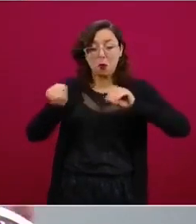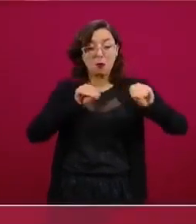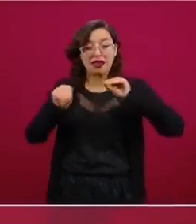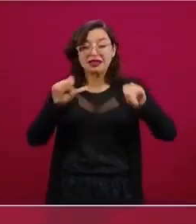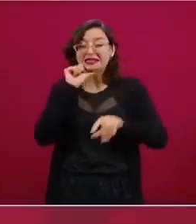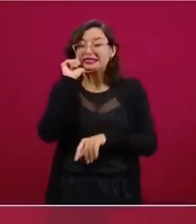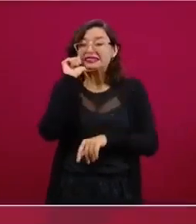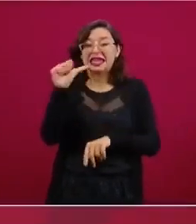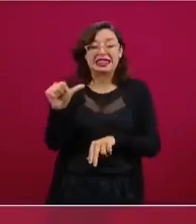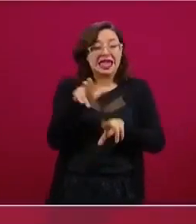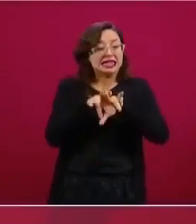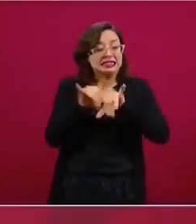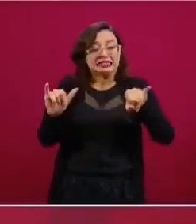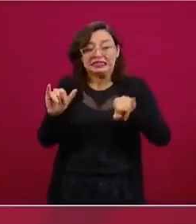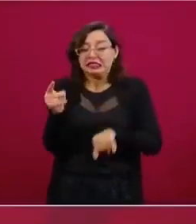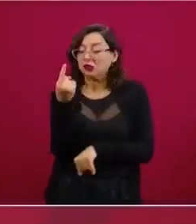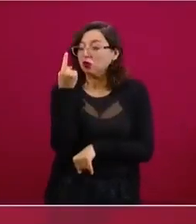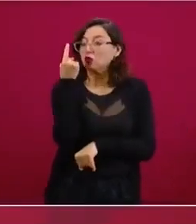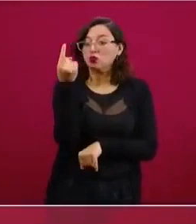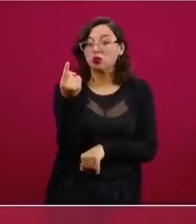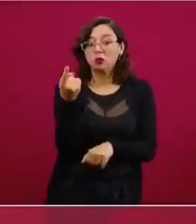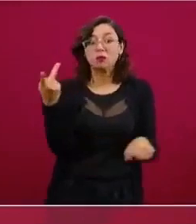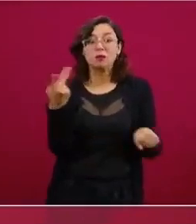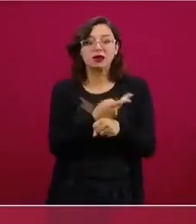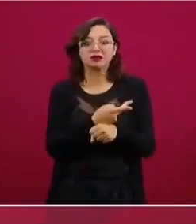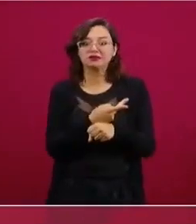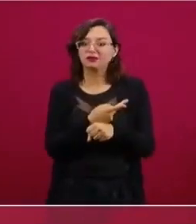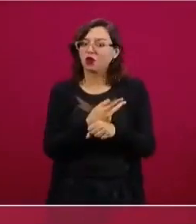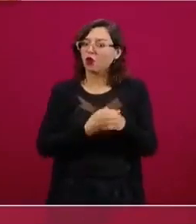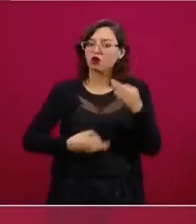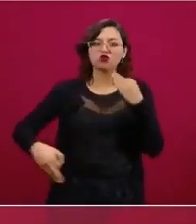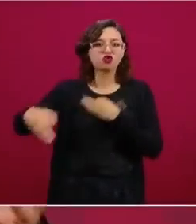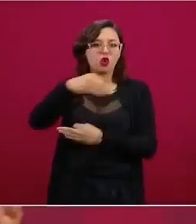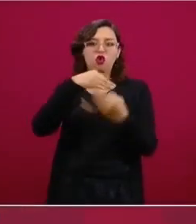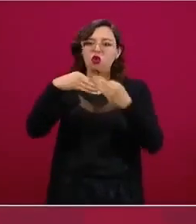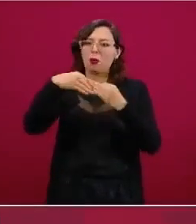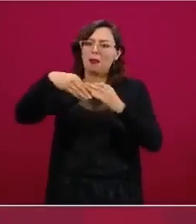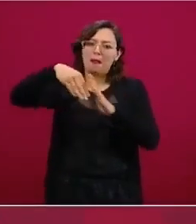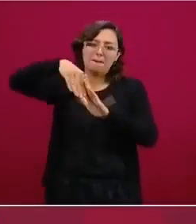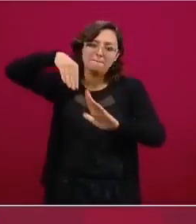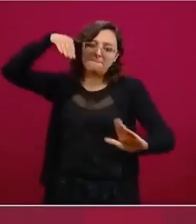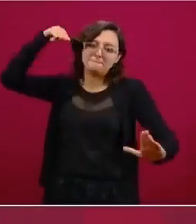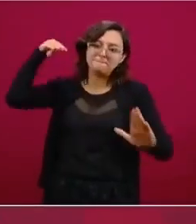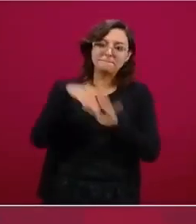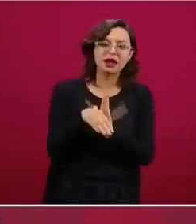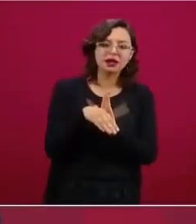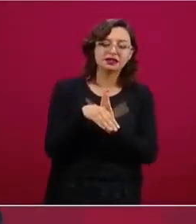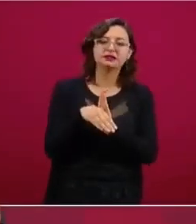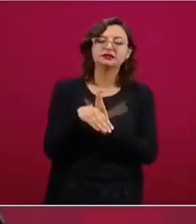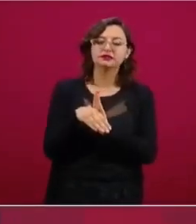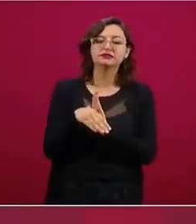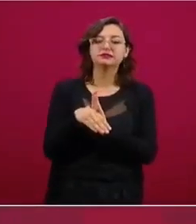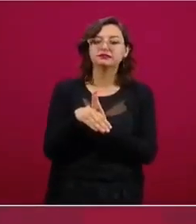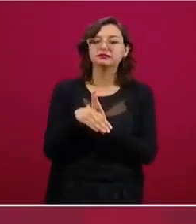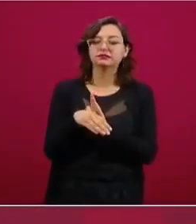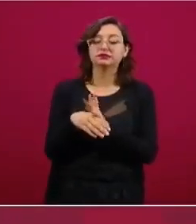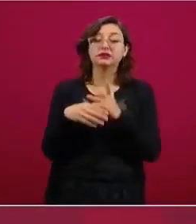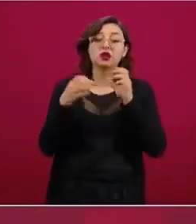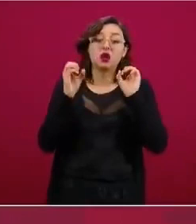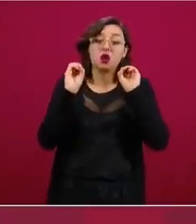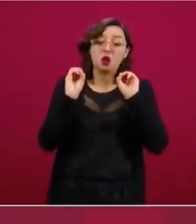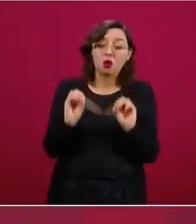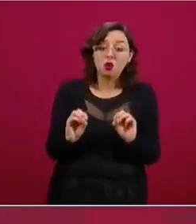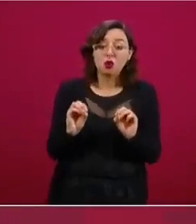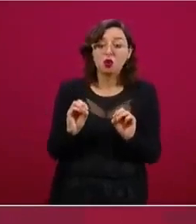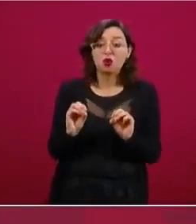cual evidentemente llevaría al colapso de la sociedad, aquí o en cualquier parte del mundo, o tendríamos